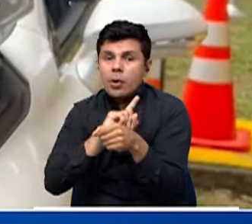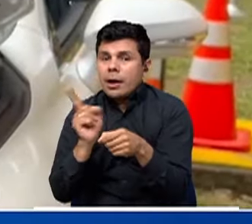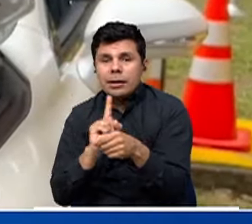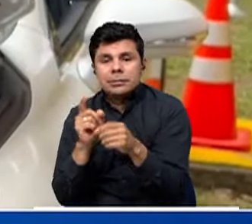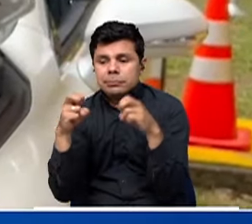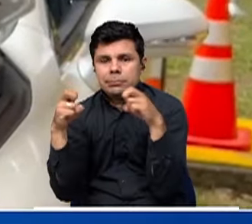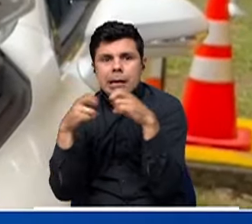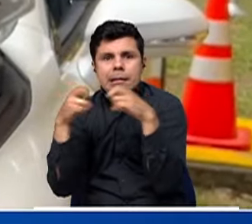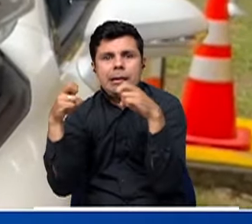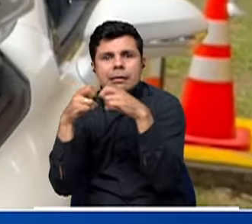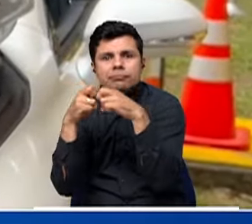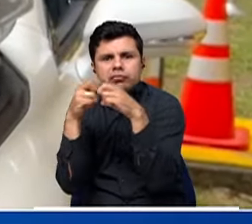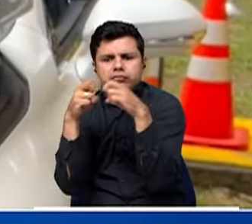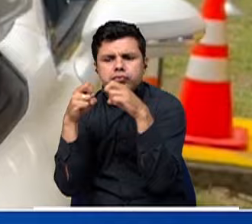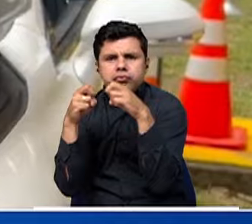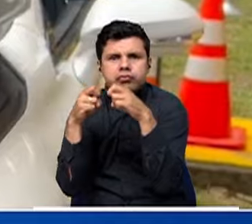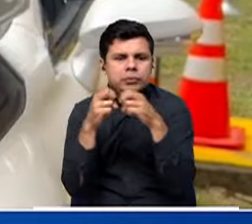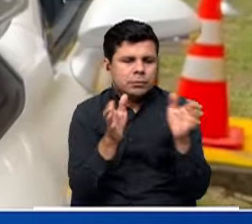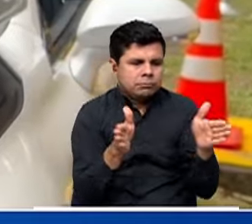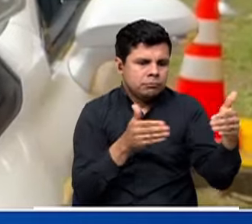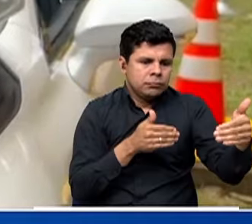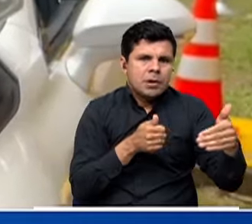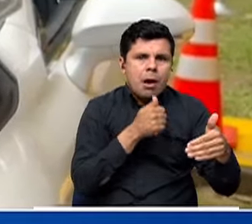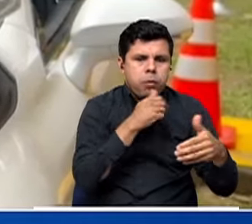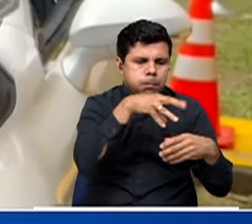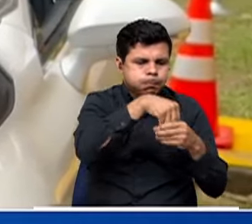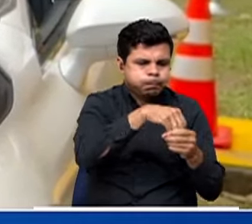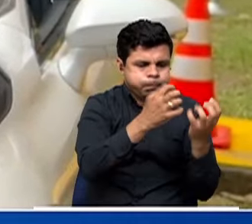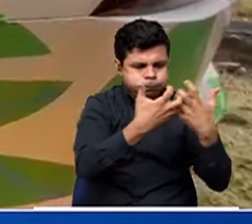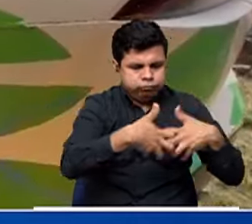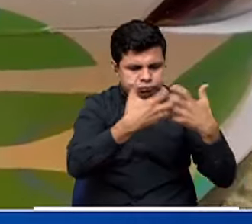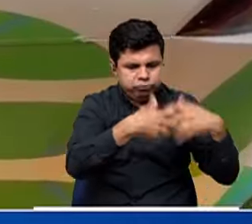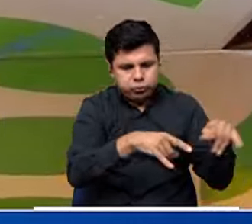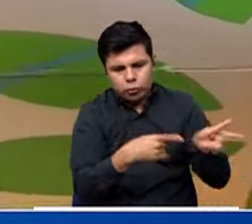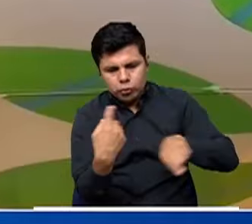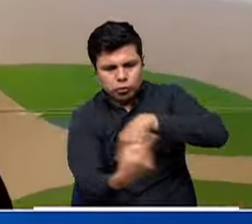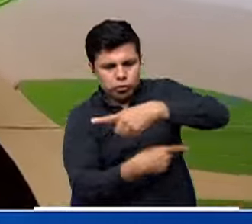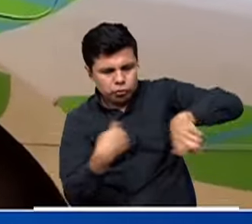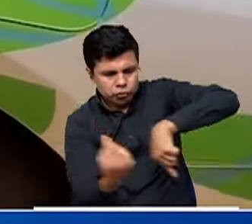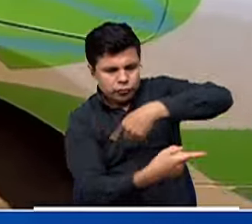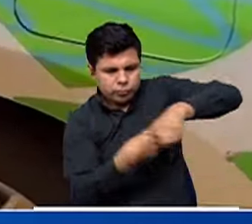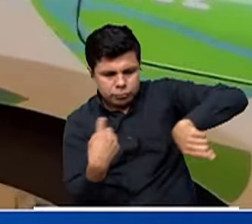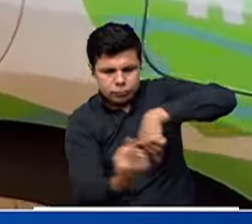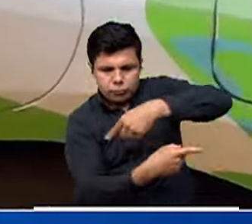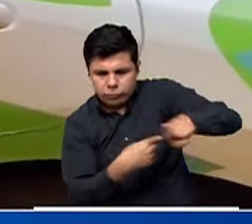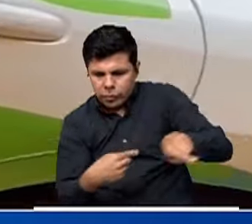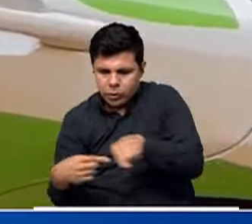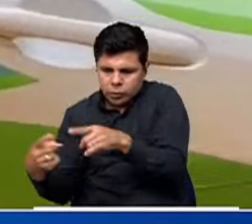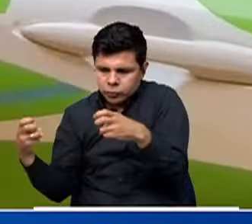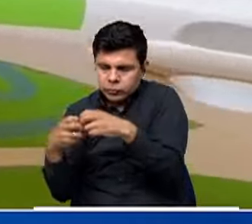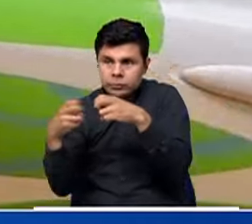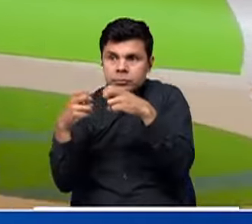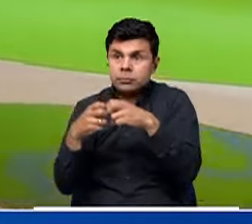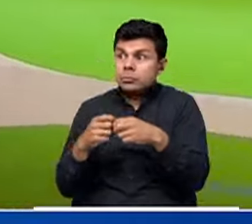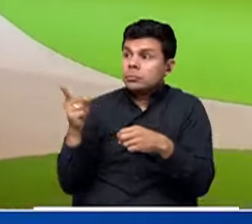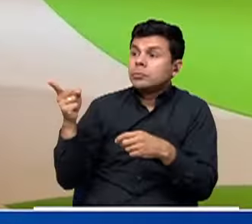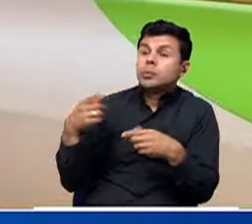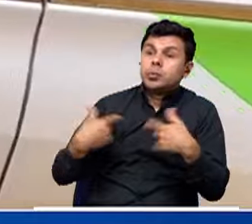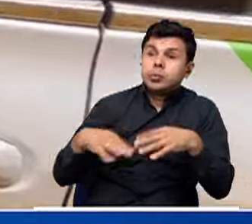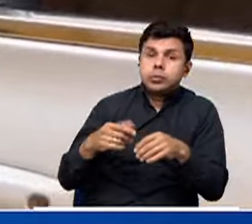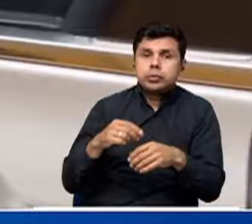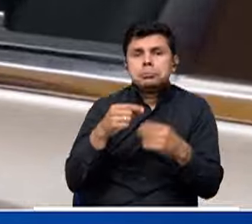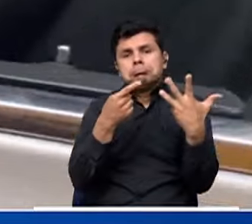de combustible es un vehículo eléctrico que genera su propia electricidad. El vehículo cuenta con una autonomía aproximada de